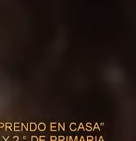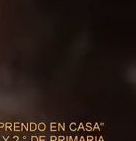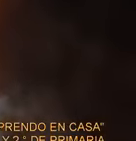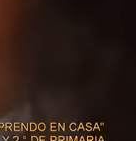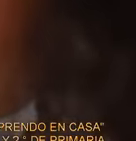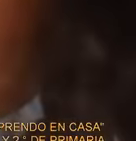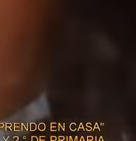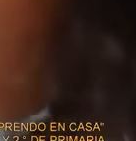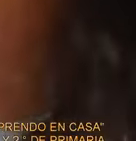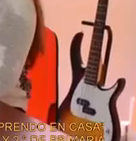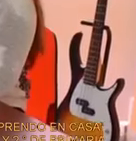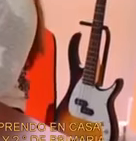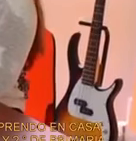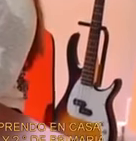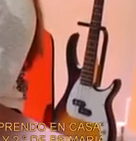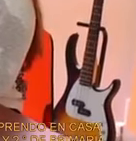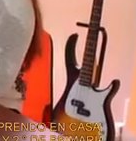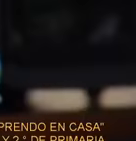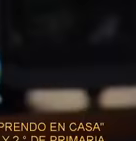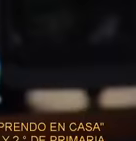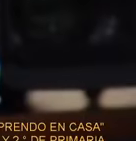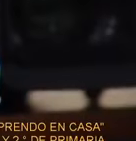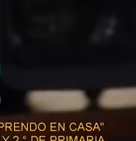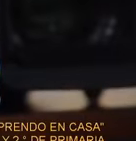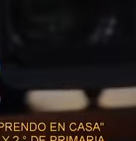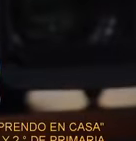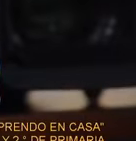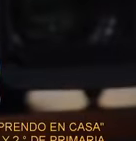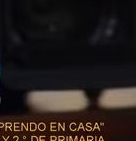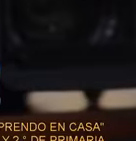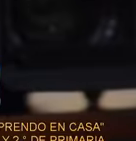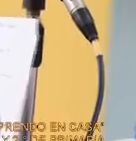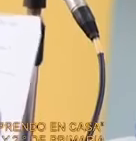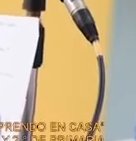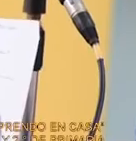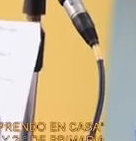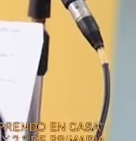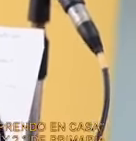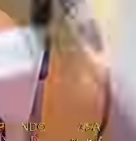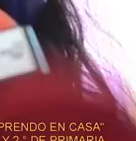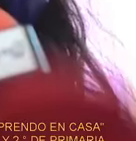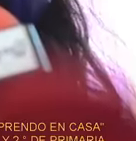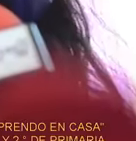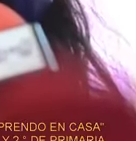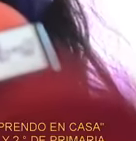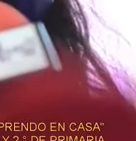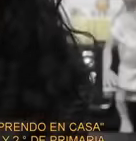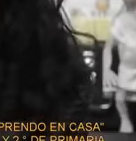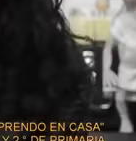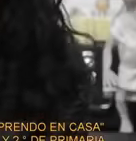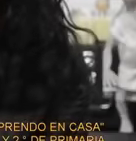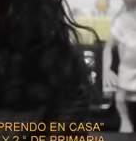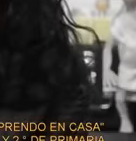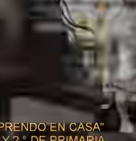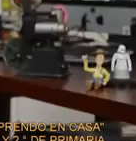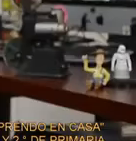porque además no puedes ver a la gente, pero la gente sí te puede escuchar y a través de lo que te escucha te